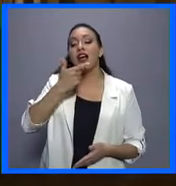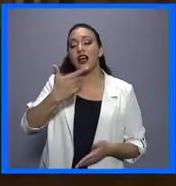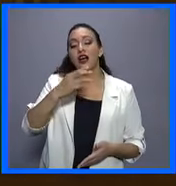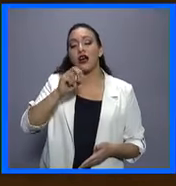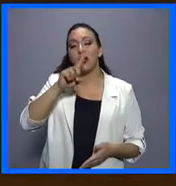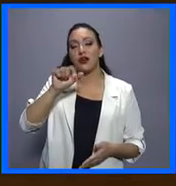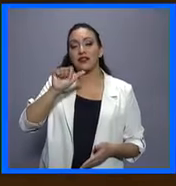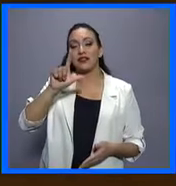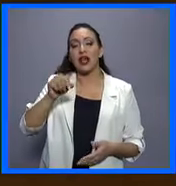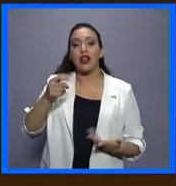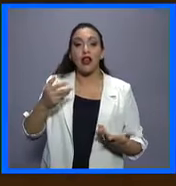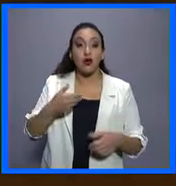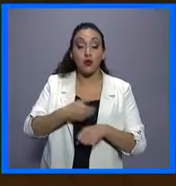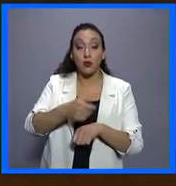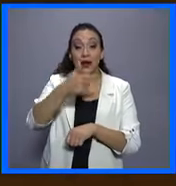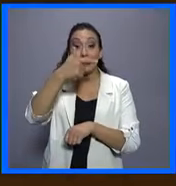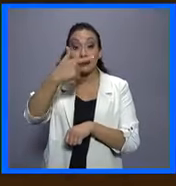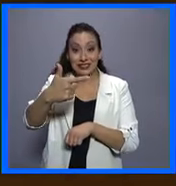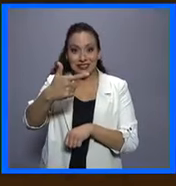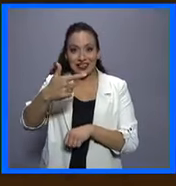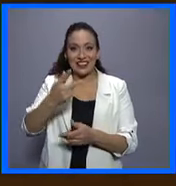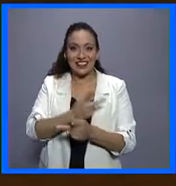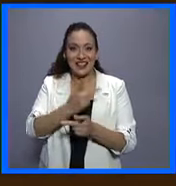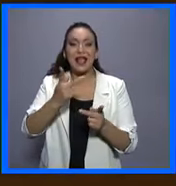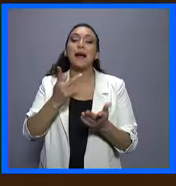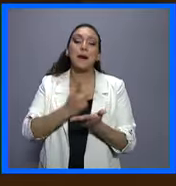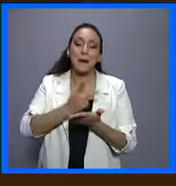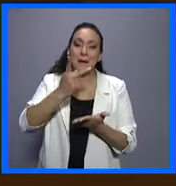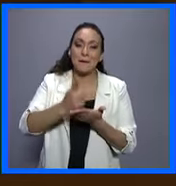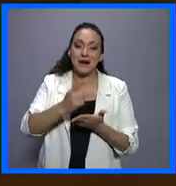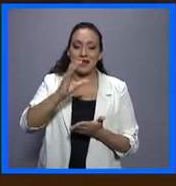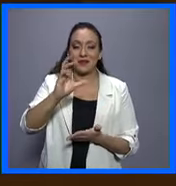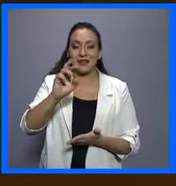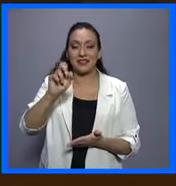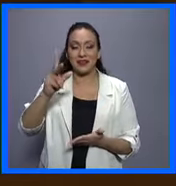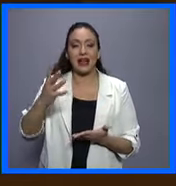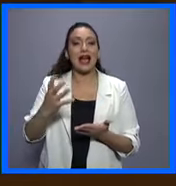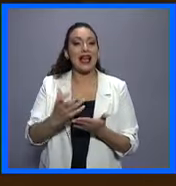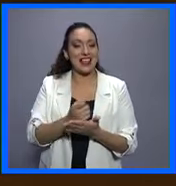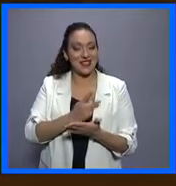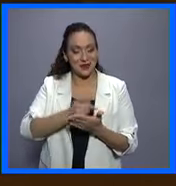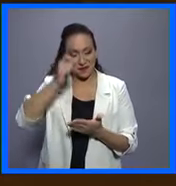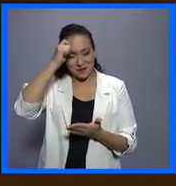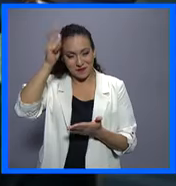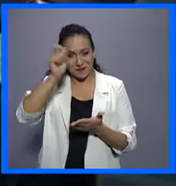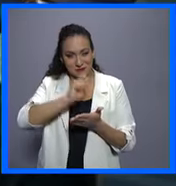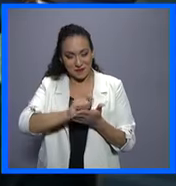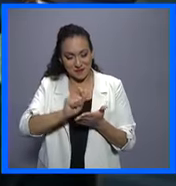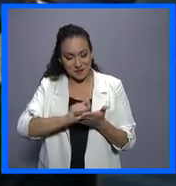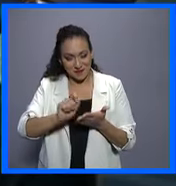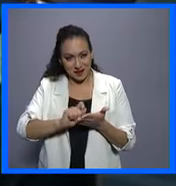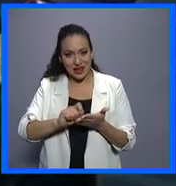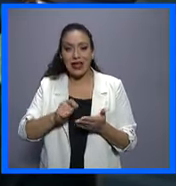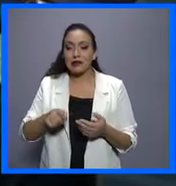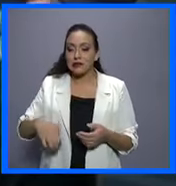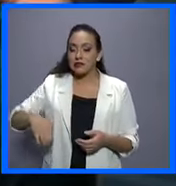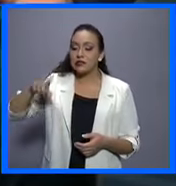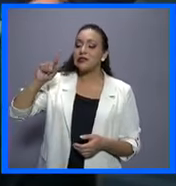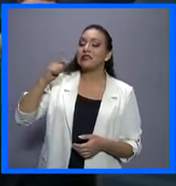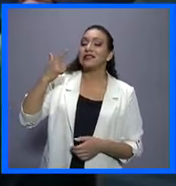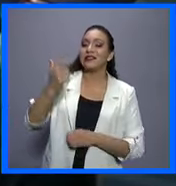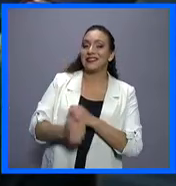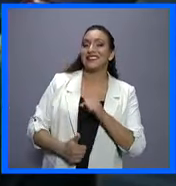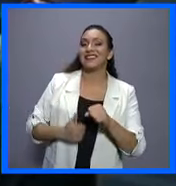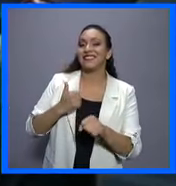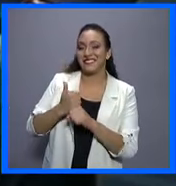sea el 7º mexicano en recibir el Premio Cervantes, máximo galardón de las letras españolas, a sus 77